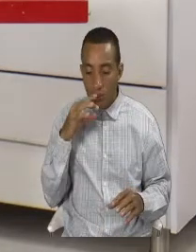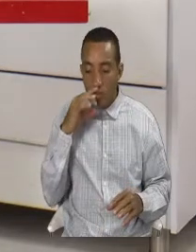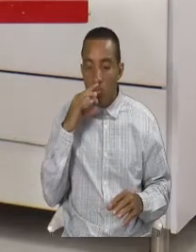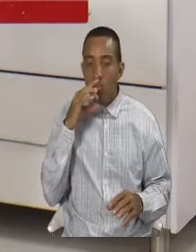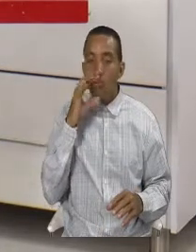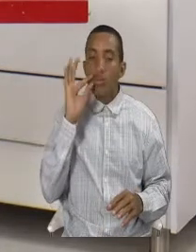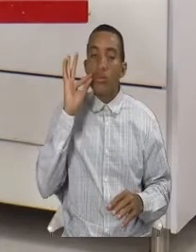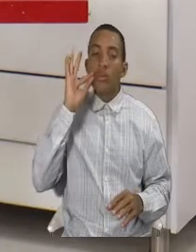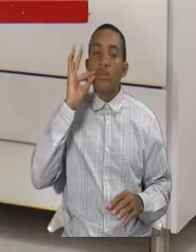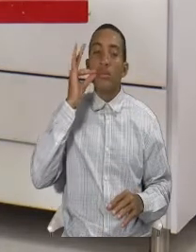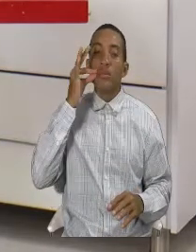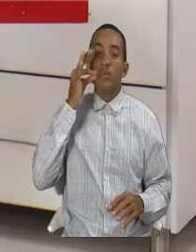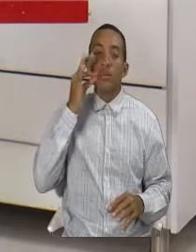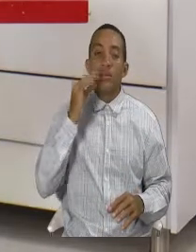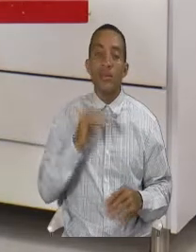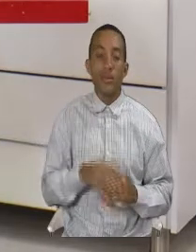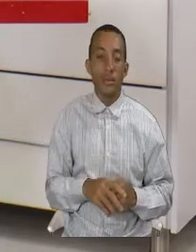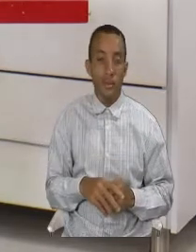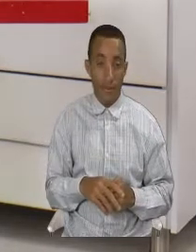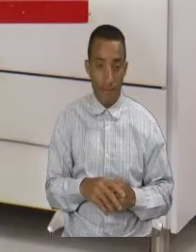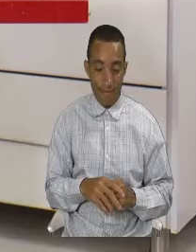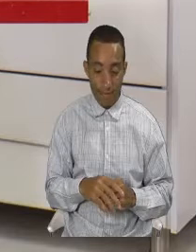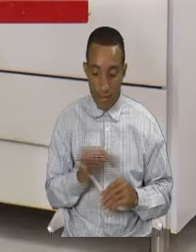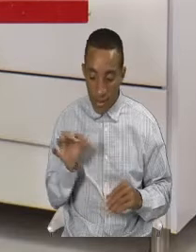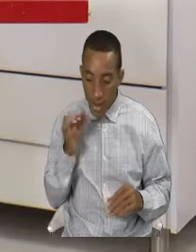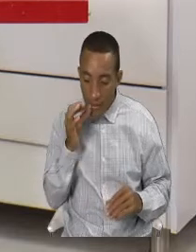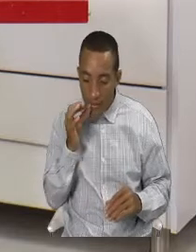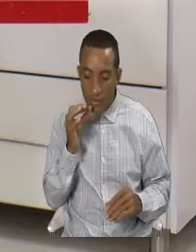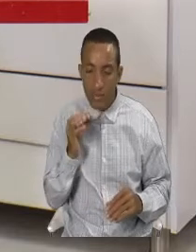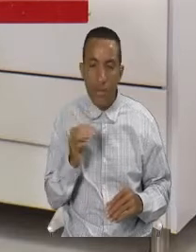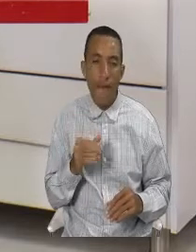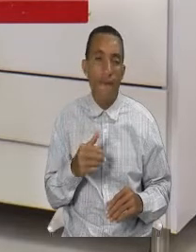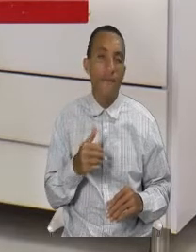sabor delicioso.